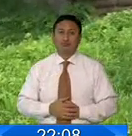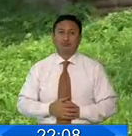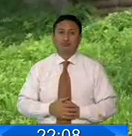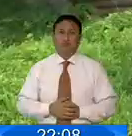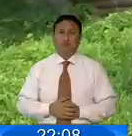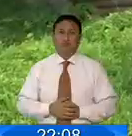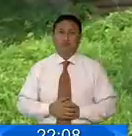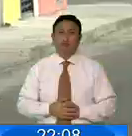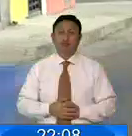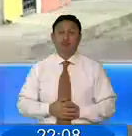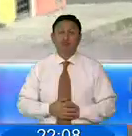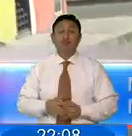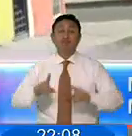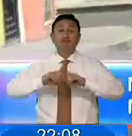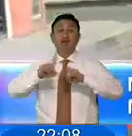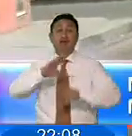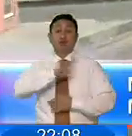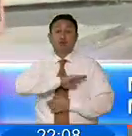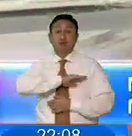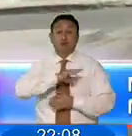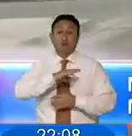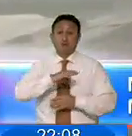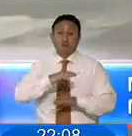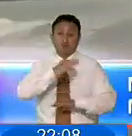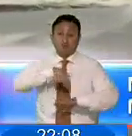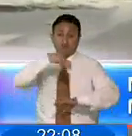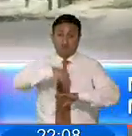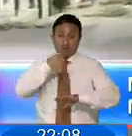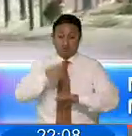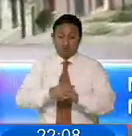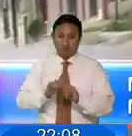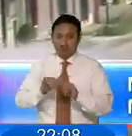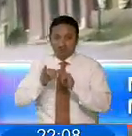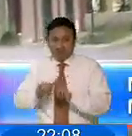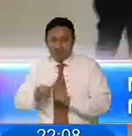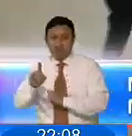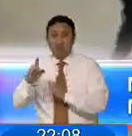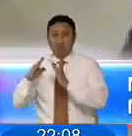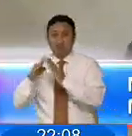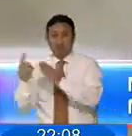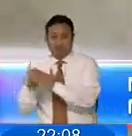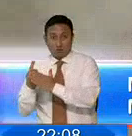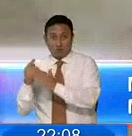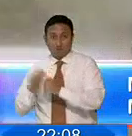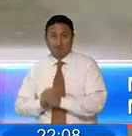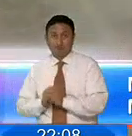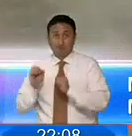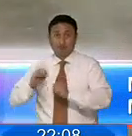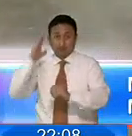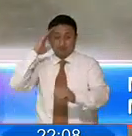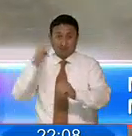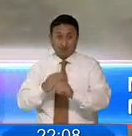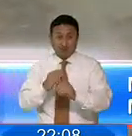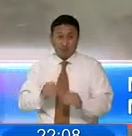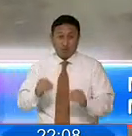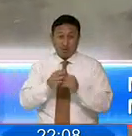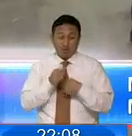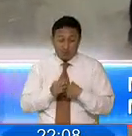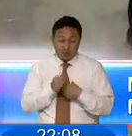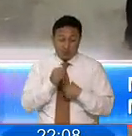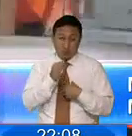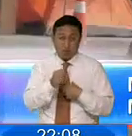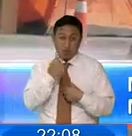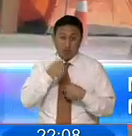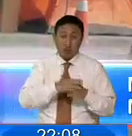varios municipios en manabí resuelven mantener la cuarentena por kobe 19 la medida busca mitigar la propagación del virus en